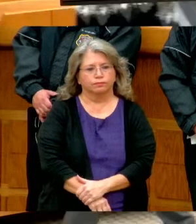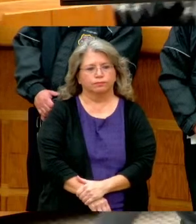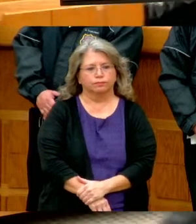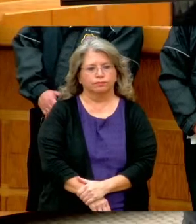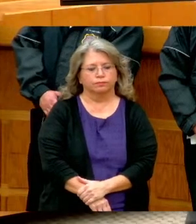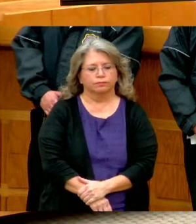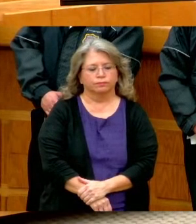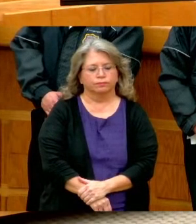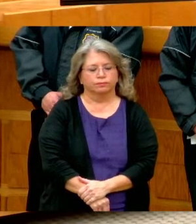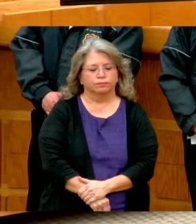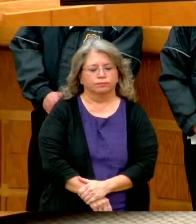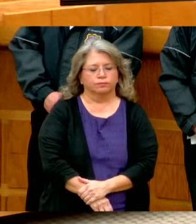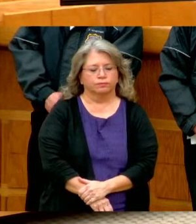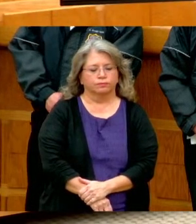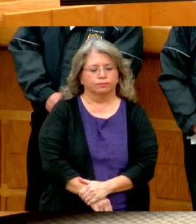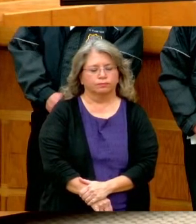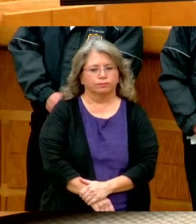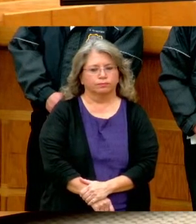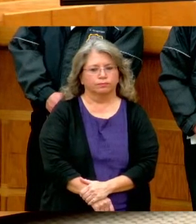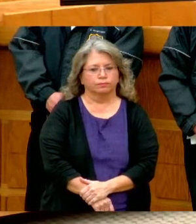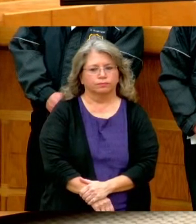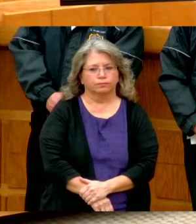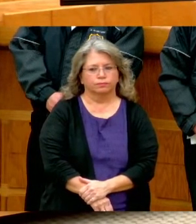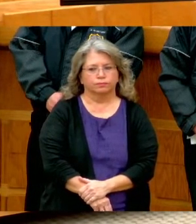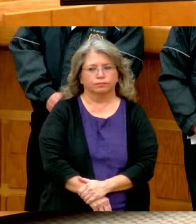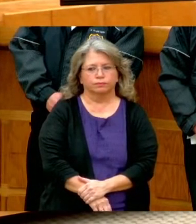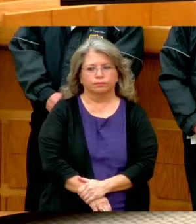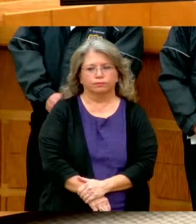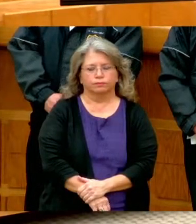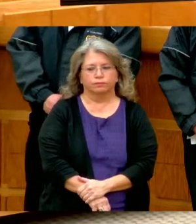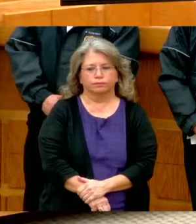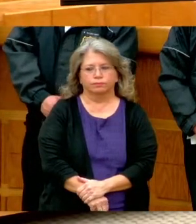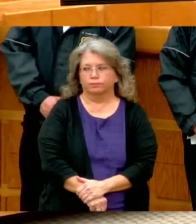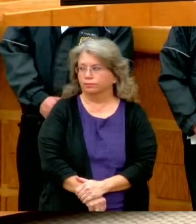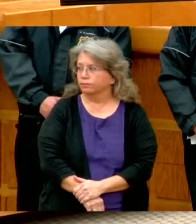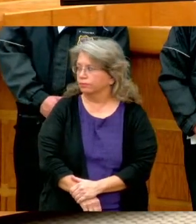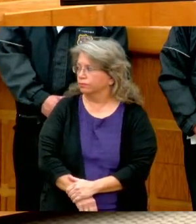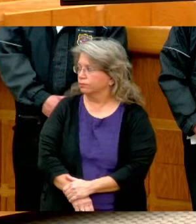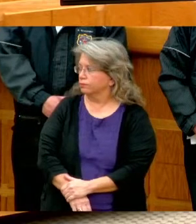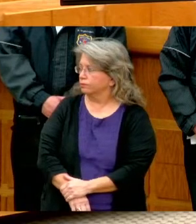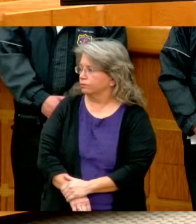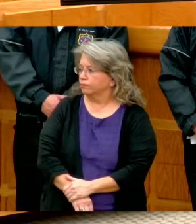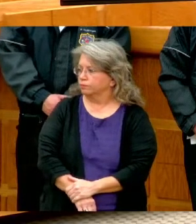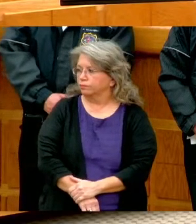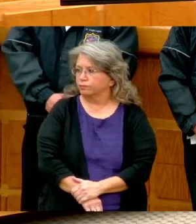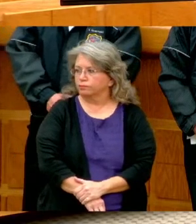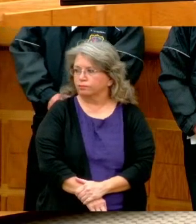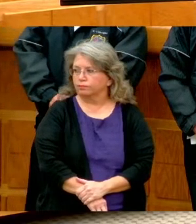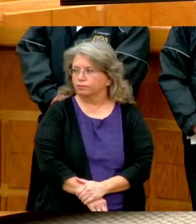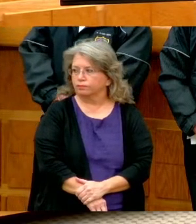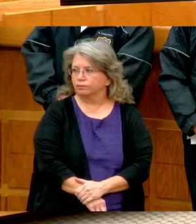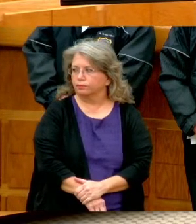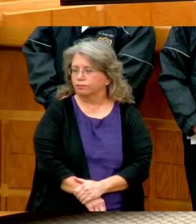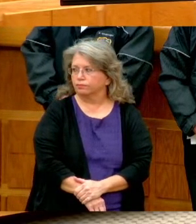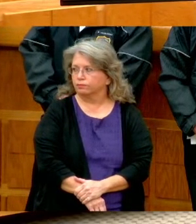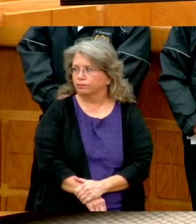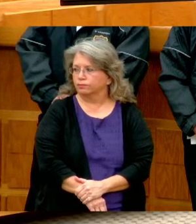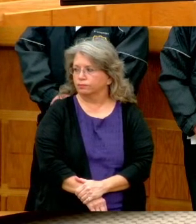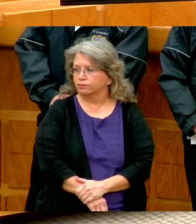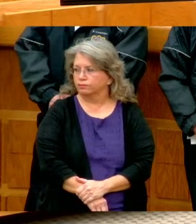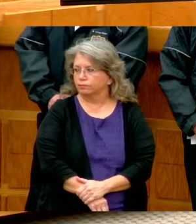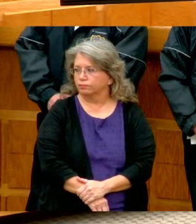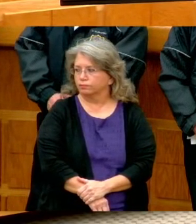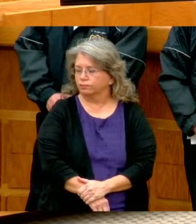Texas mayores de 65 años que el promedio en todo el estado. Tenemos más personas sin seguro médico, así como personas de bajos ingresos